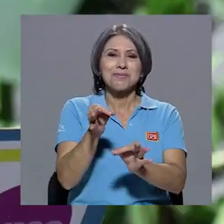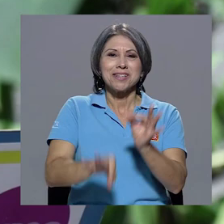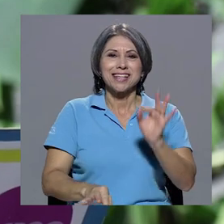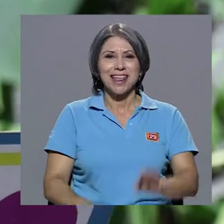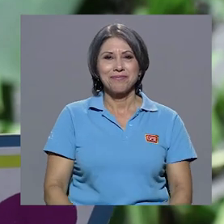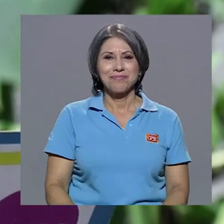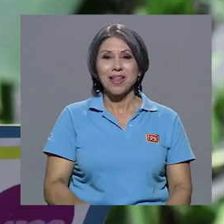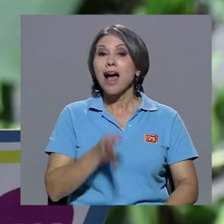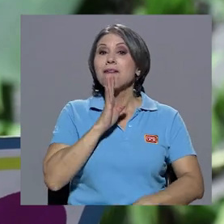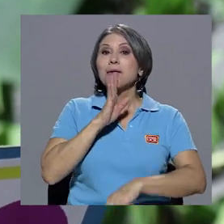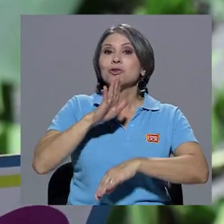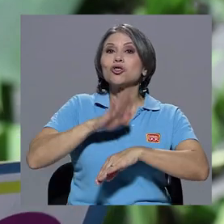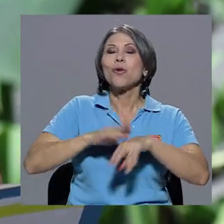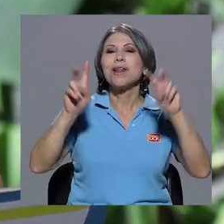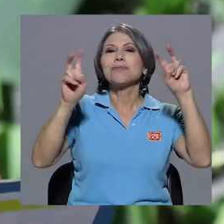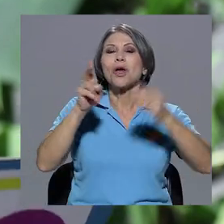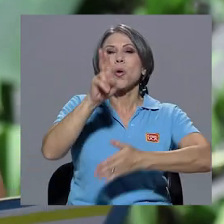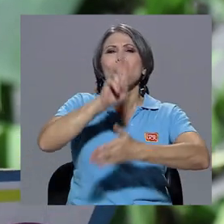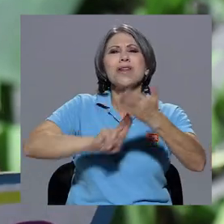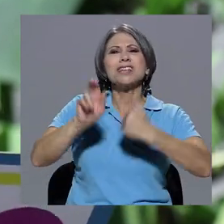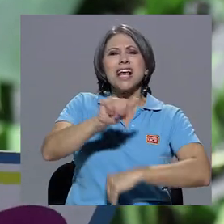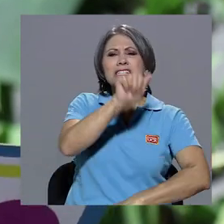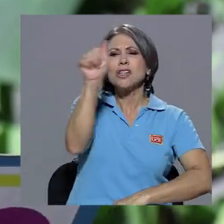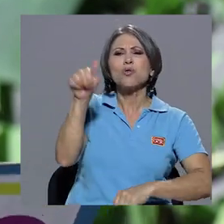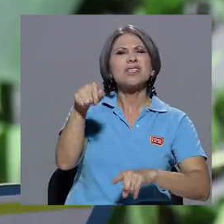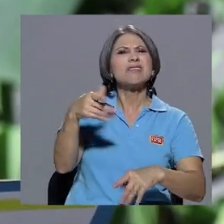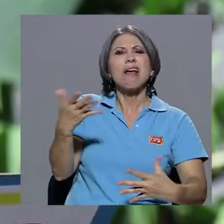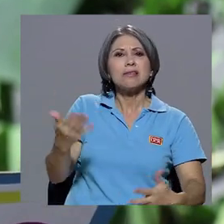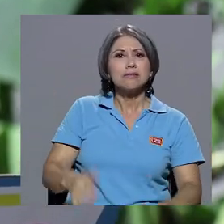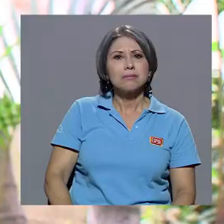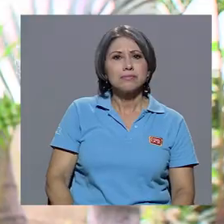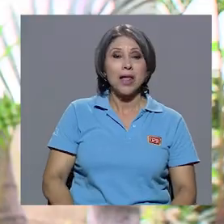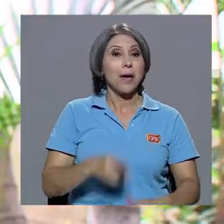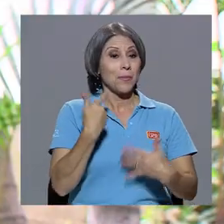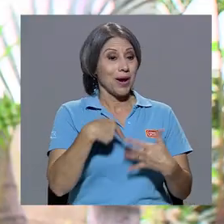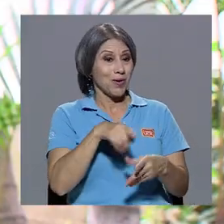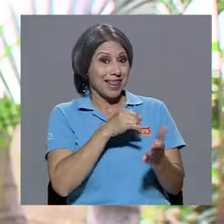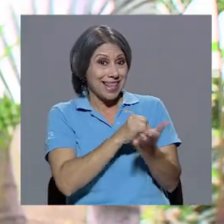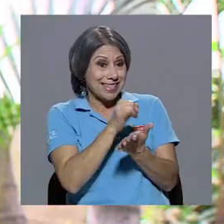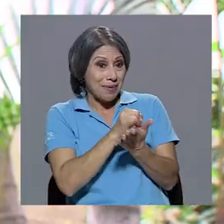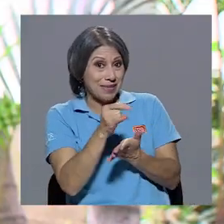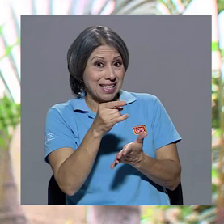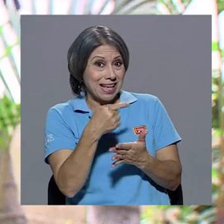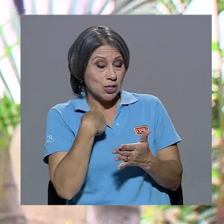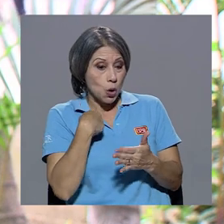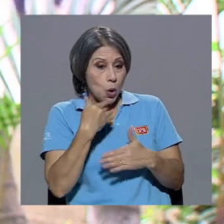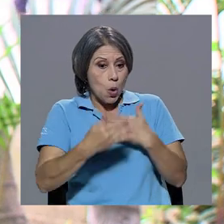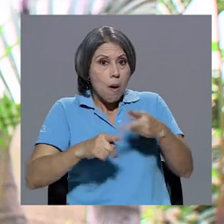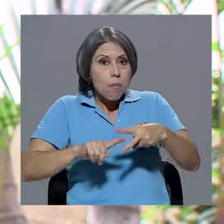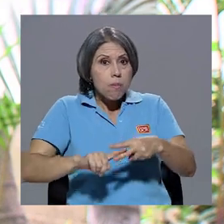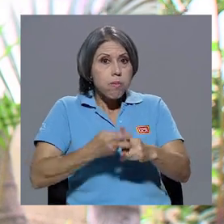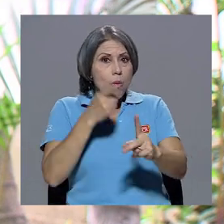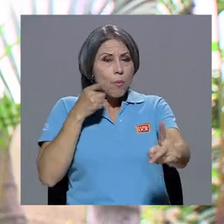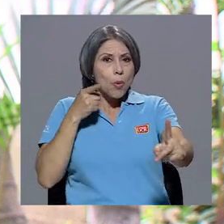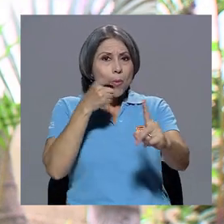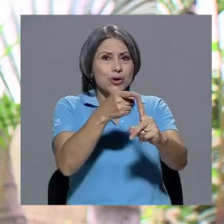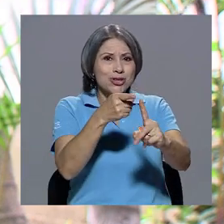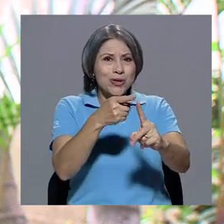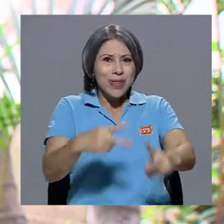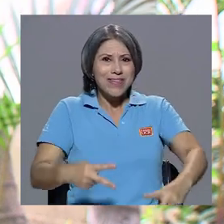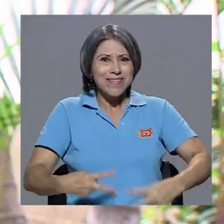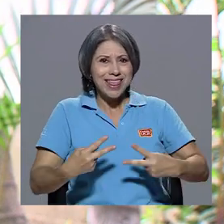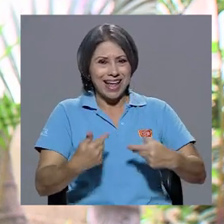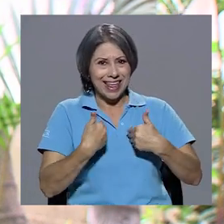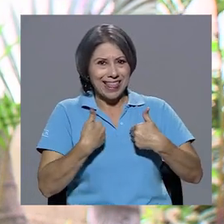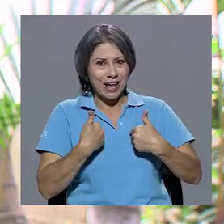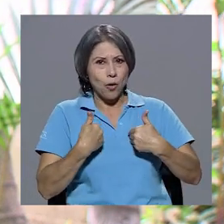bueno, conversemos acerca de las universidades azules. ¿Qué es eso, universidades azules? Bueno, de esta investigación nace un propósito que yo tengo de